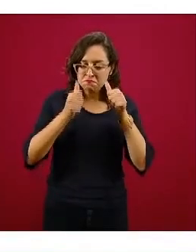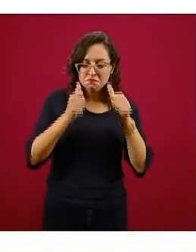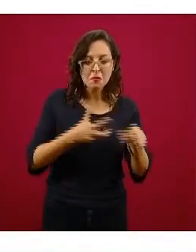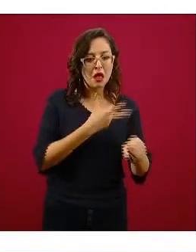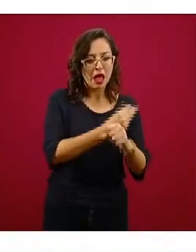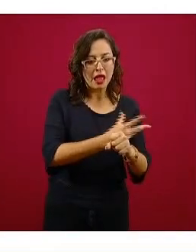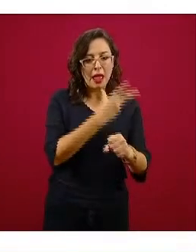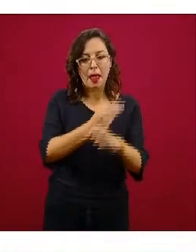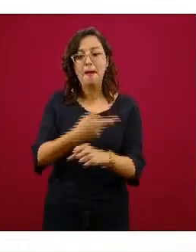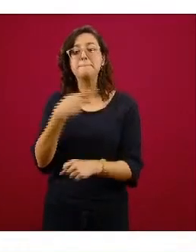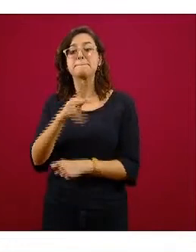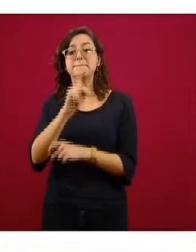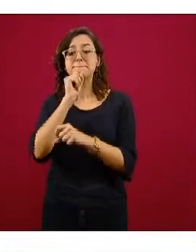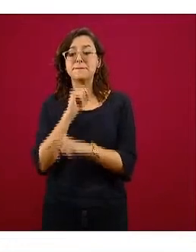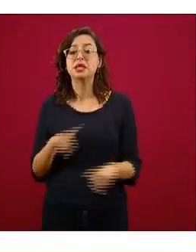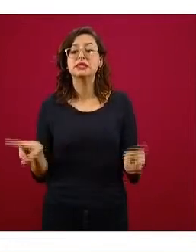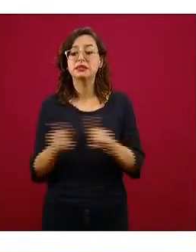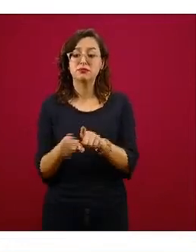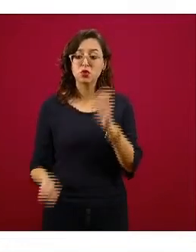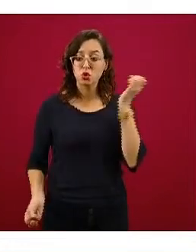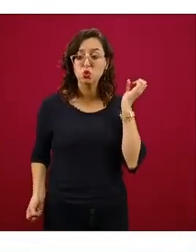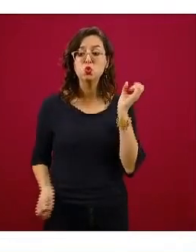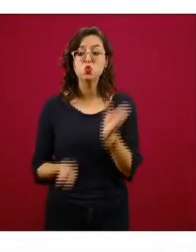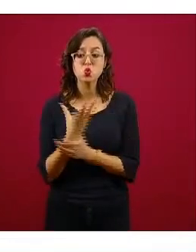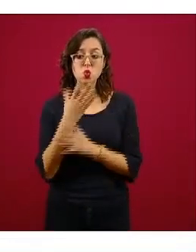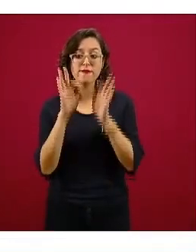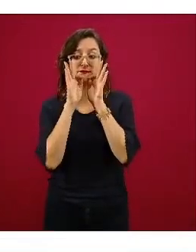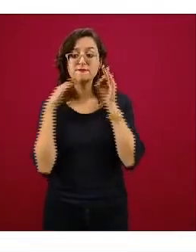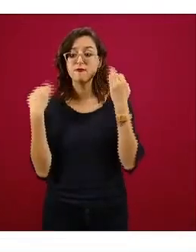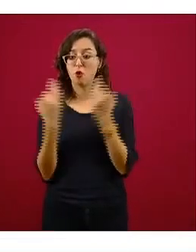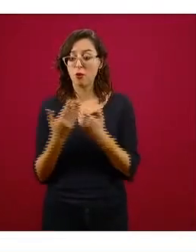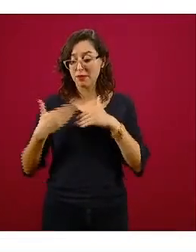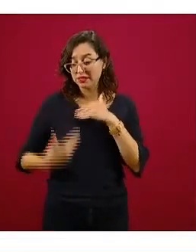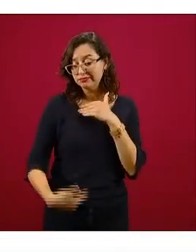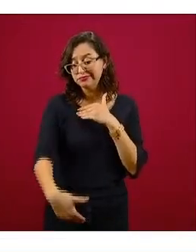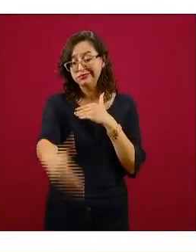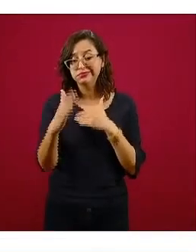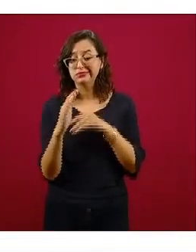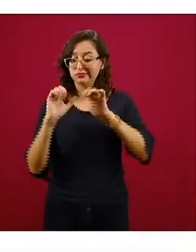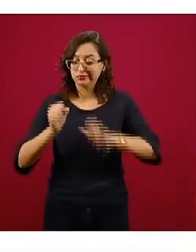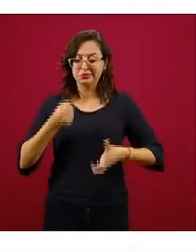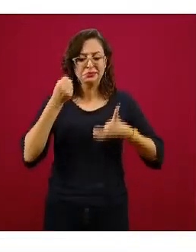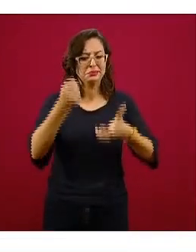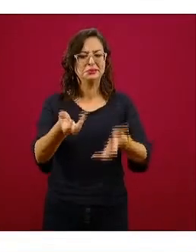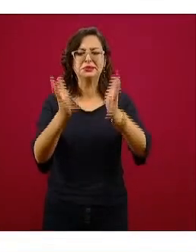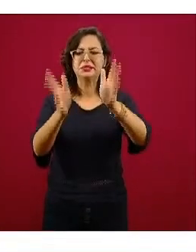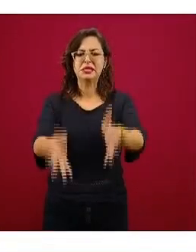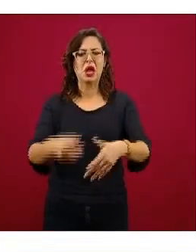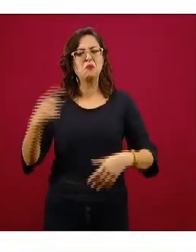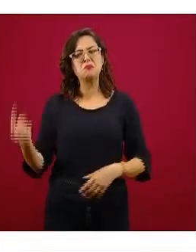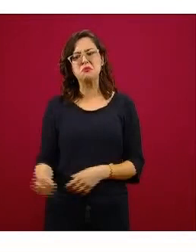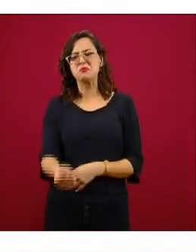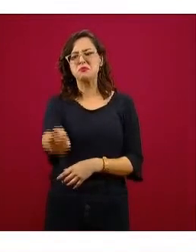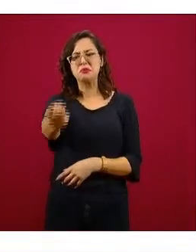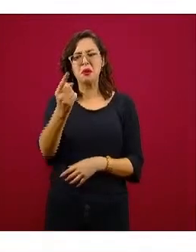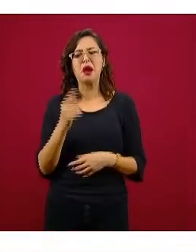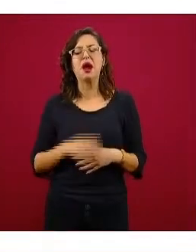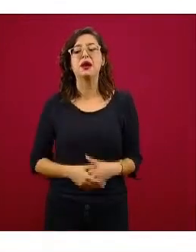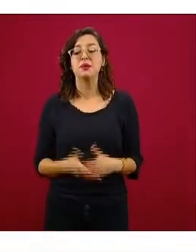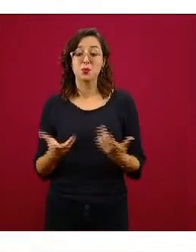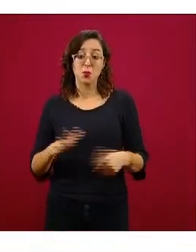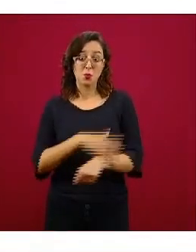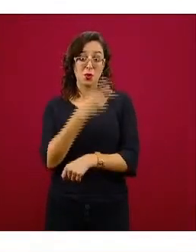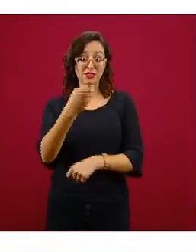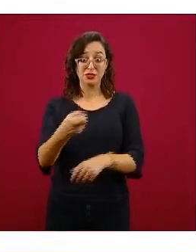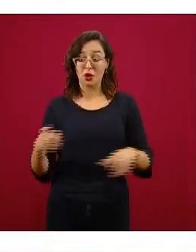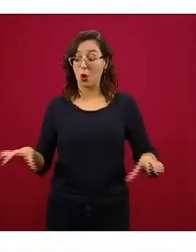también crear la estructura para que una vez y en los próximos años esta inversión sea permanente. Y por eso creemos que la acción